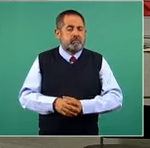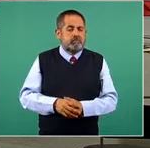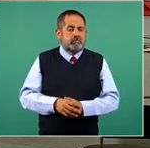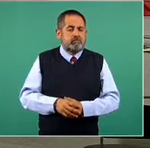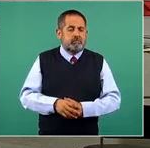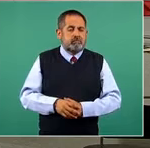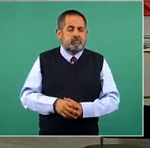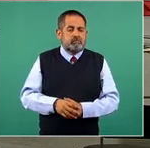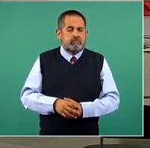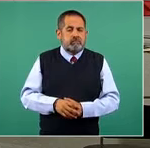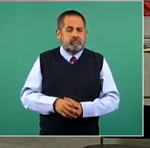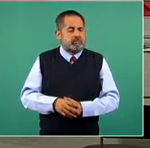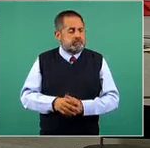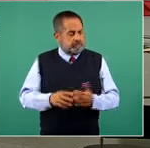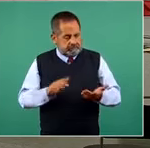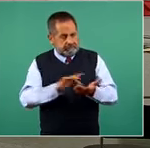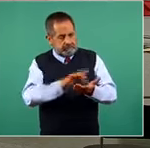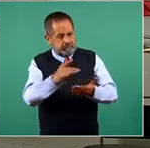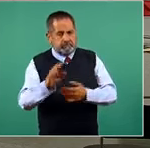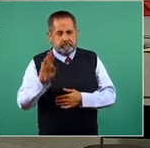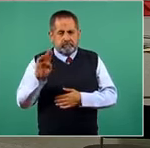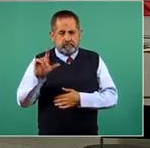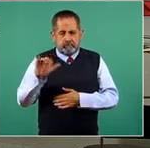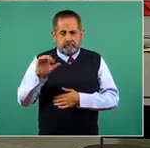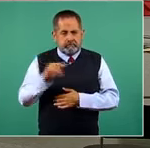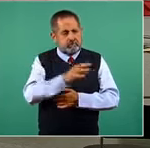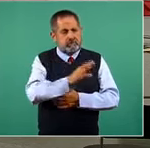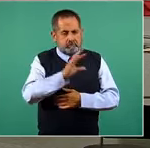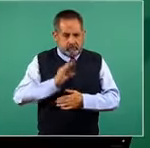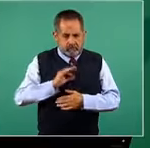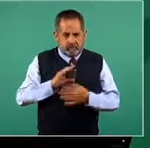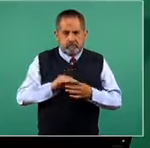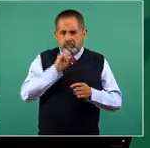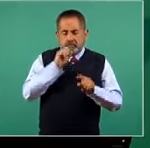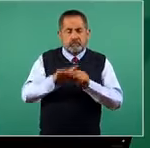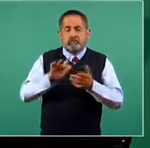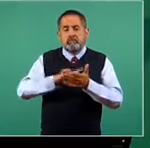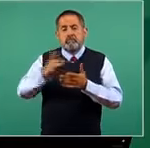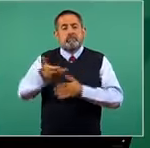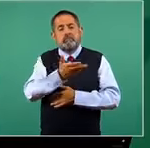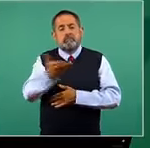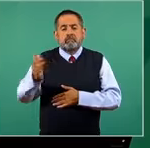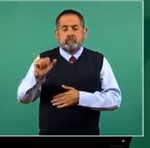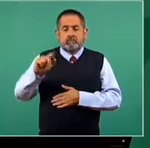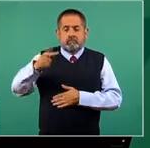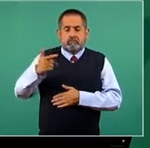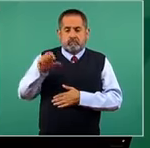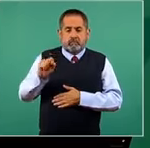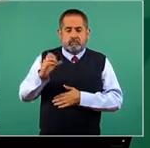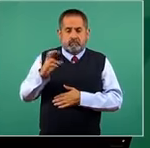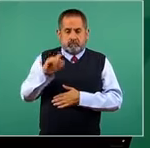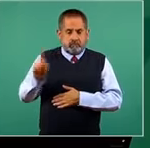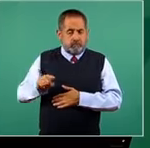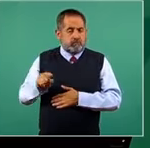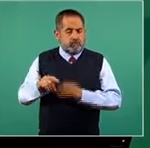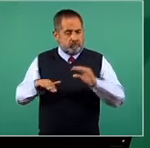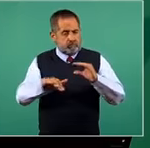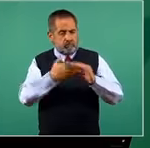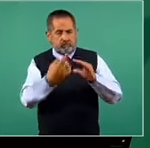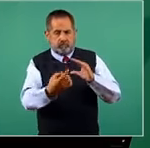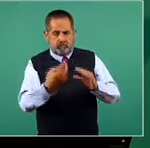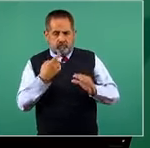También de esta cifra, son 12,000 más. Gracias, gracias Blanca por decírnoslo. También le agradezco públicamente a Ángeles Cruz de La Jornada, que nos mandó